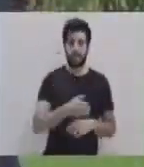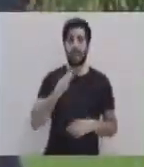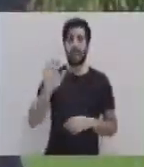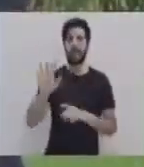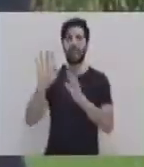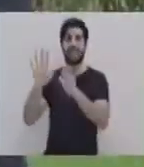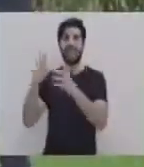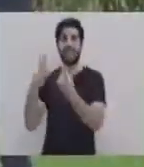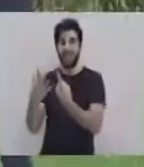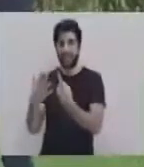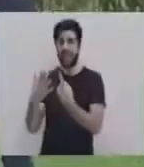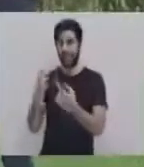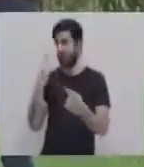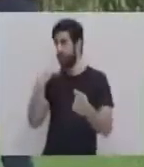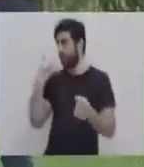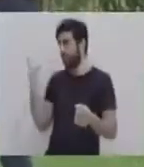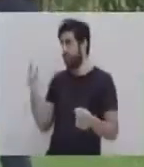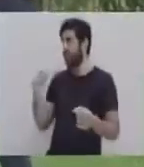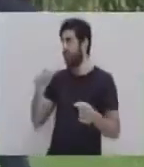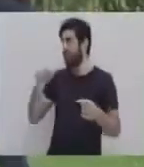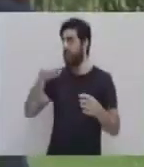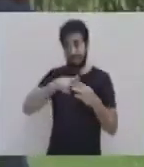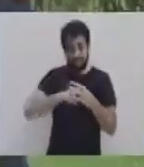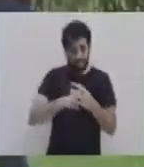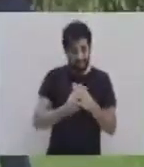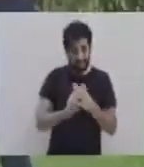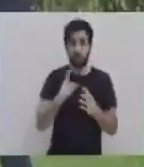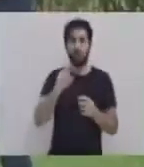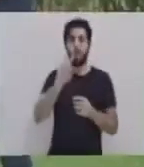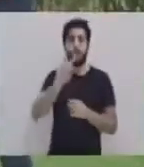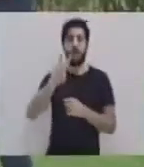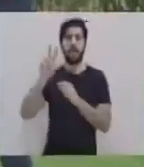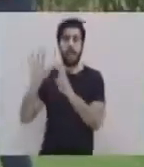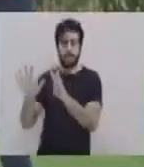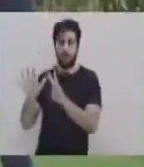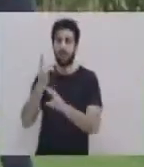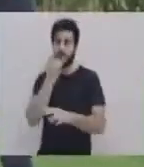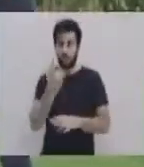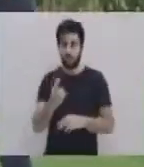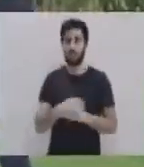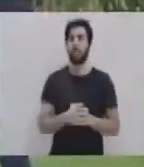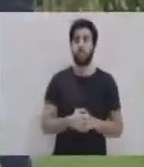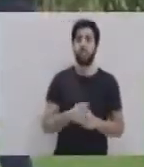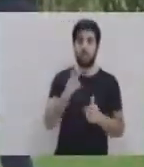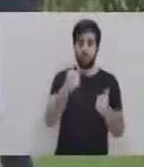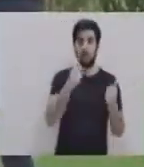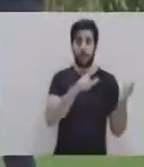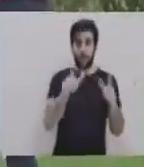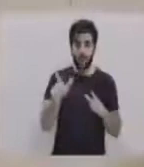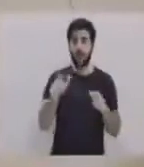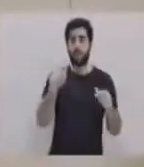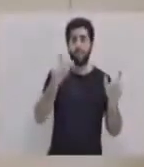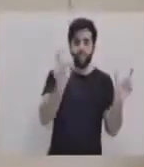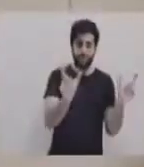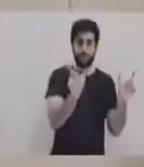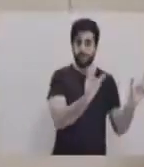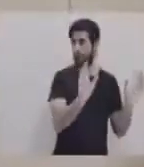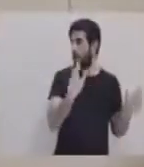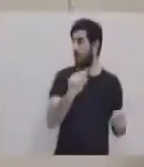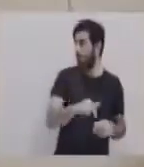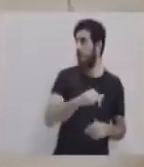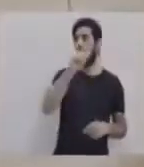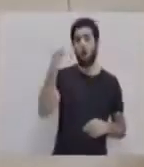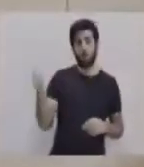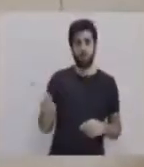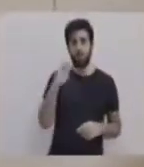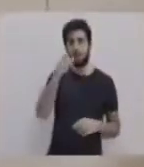70 27 avos. Esto apenas está arrancando. Vamos a dar otro paso. ¿Estás lista? Estoy lista. ¿Logras